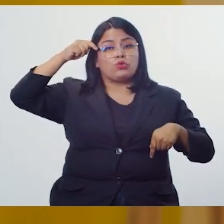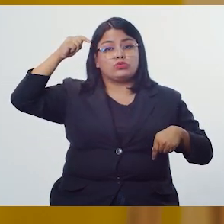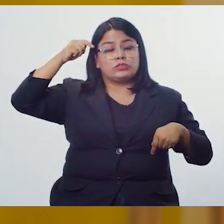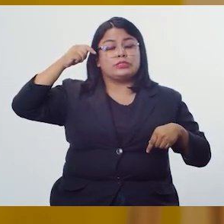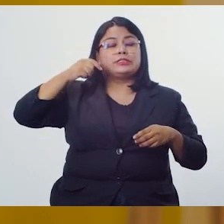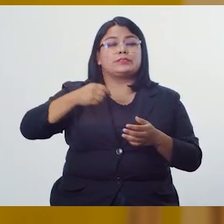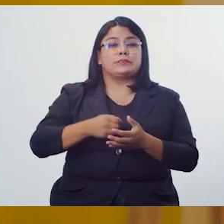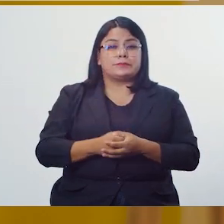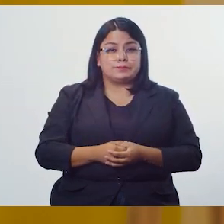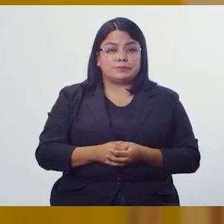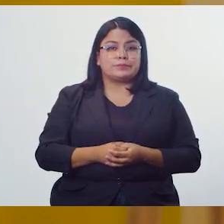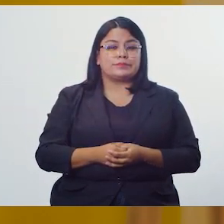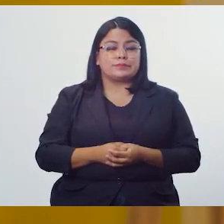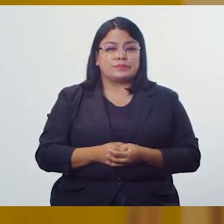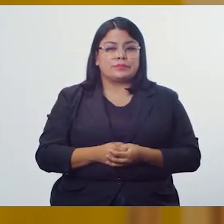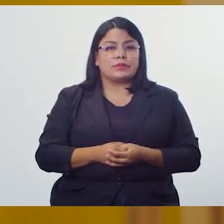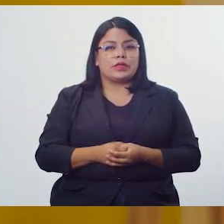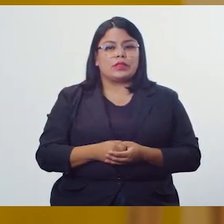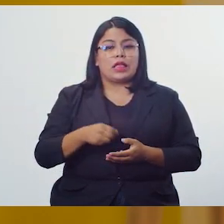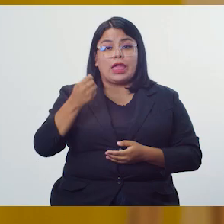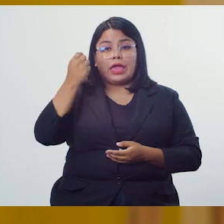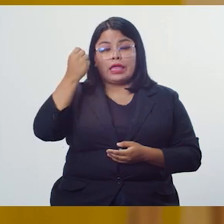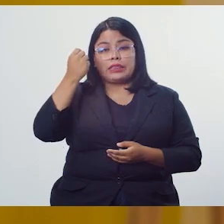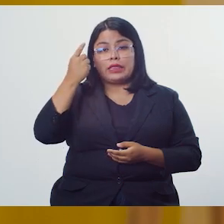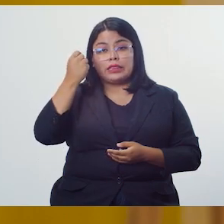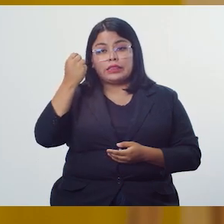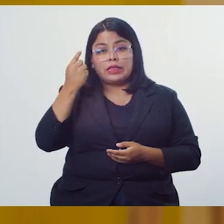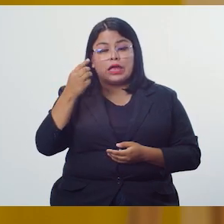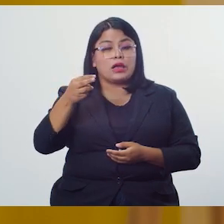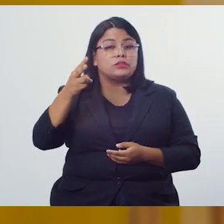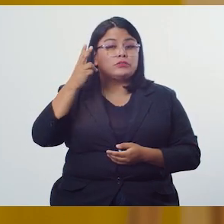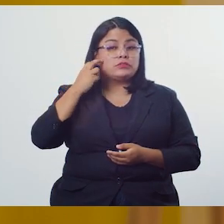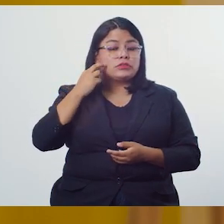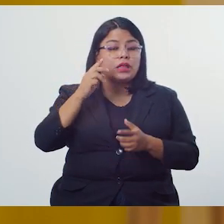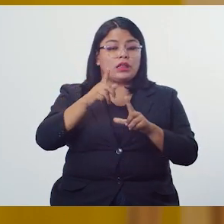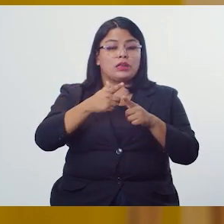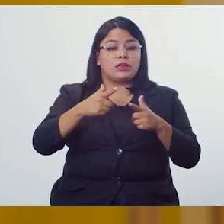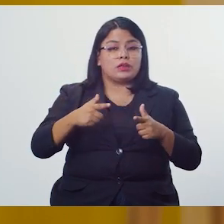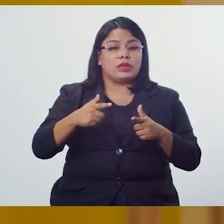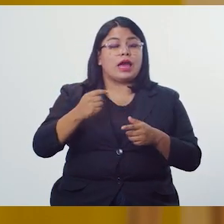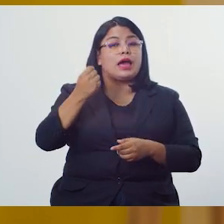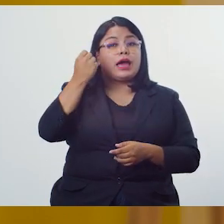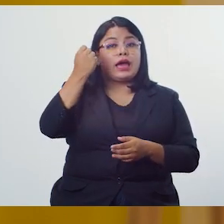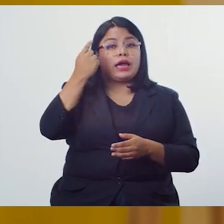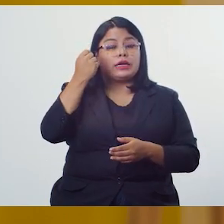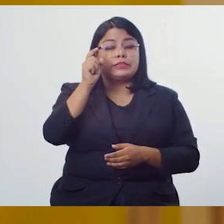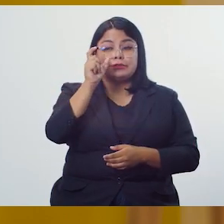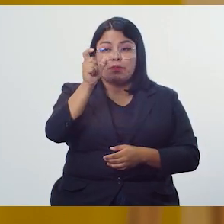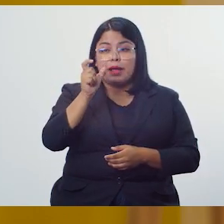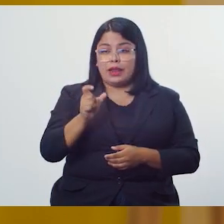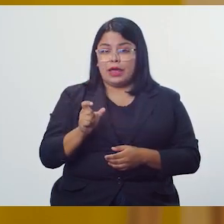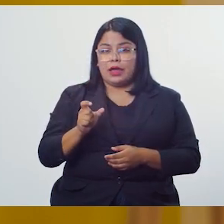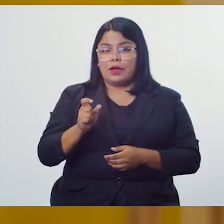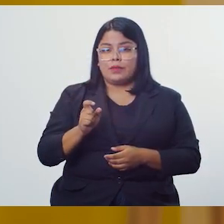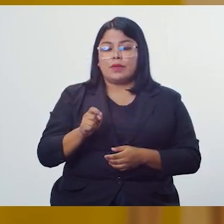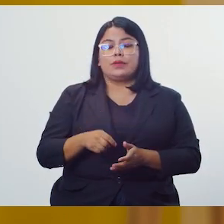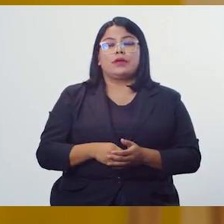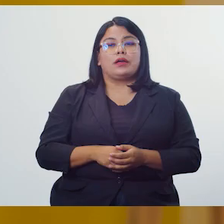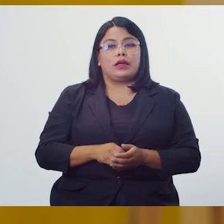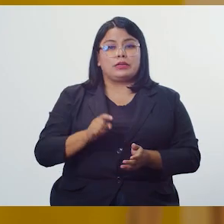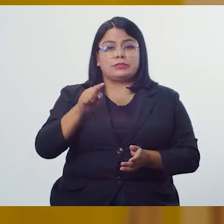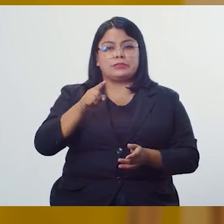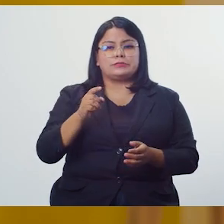conciencia articulada entre comprender los sonidos de la lengua y comprender las palabras.